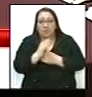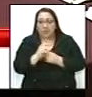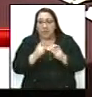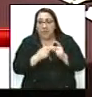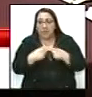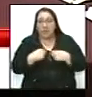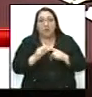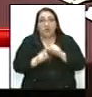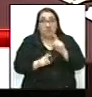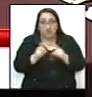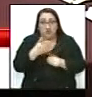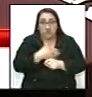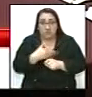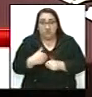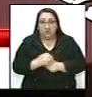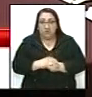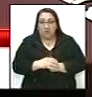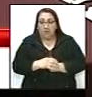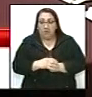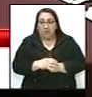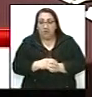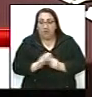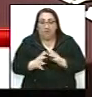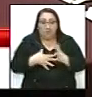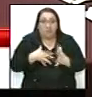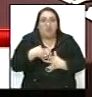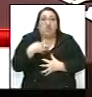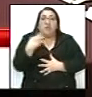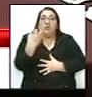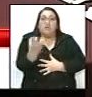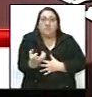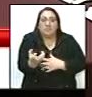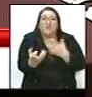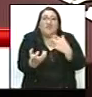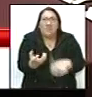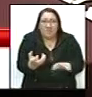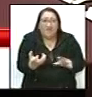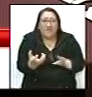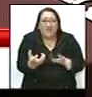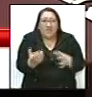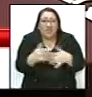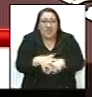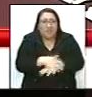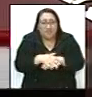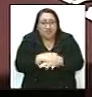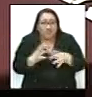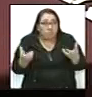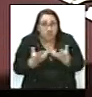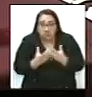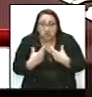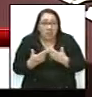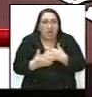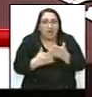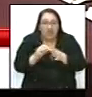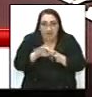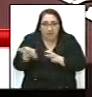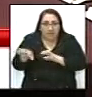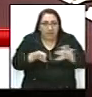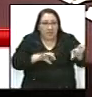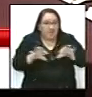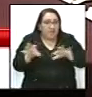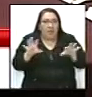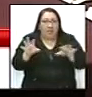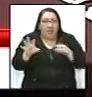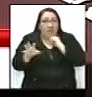la sugerencia, presidenta, sería: saquemos lo que ya de alguna manera se había logrado avanzar. Se había logrado avanzar